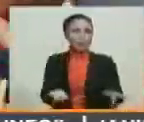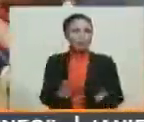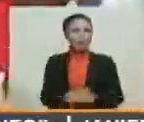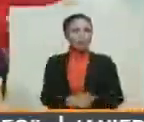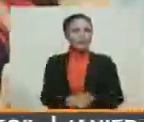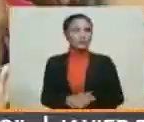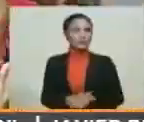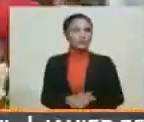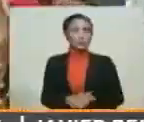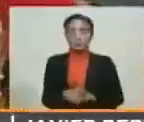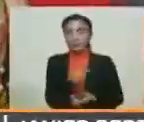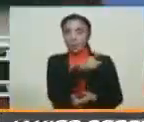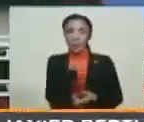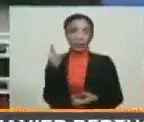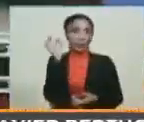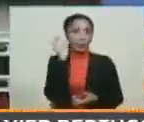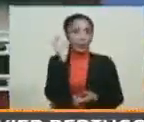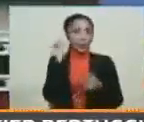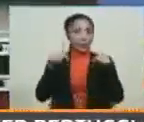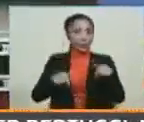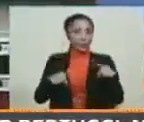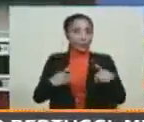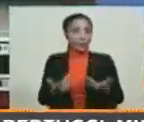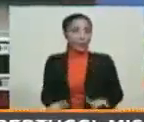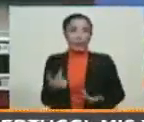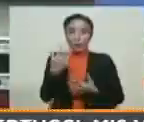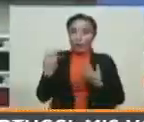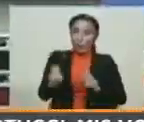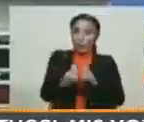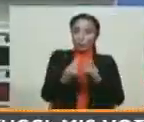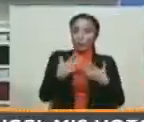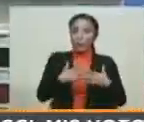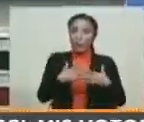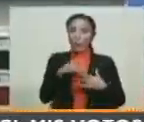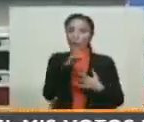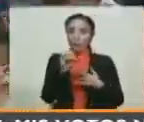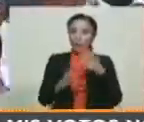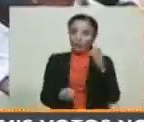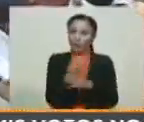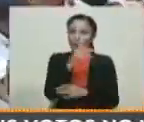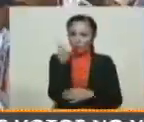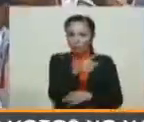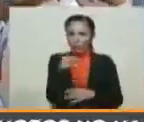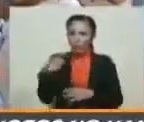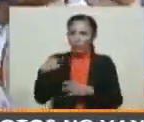ustedes mujeres de portuguesa me van a acompañar el 20 de mayo